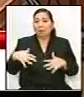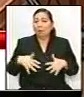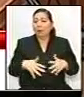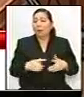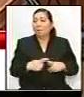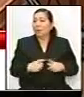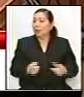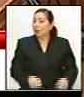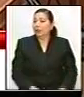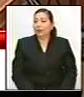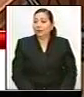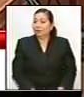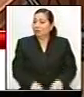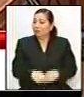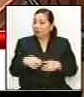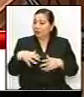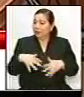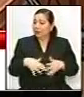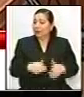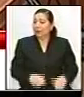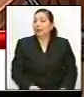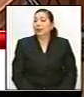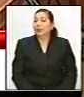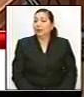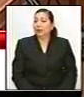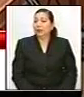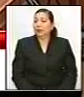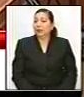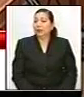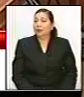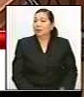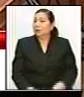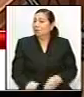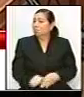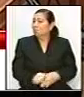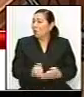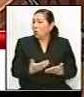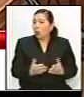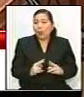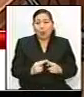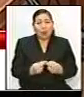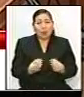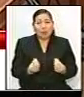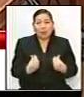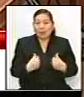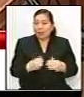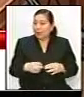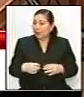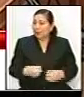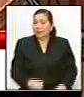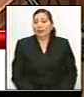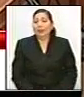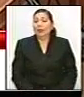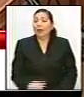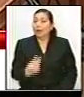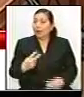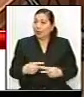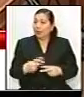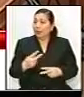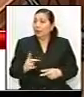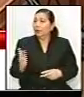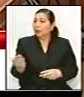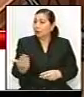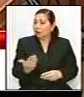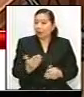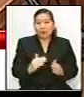El adulto mayor también lo invadieron. Entonces, ahorita estamos prácticamente, no hay reuniones como debe ser, porque cada vecino para invitar a su